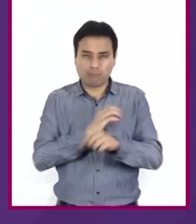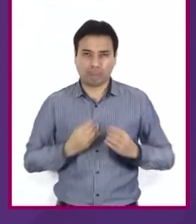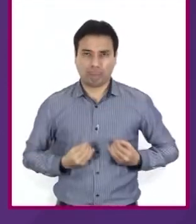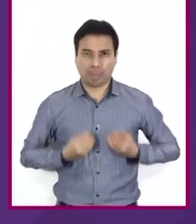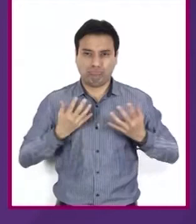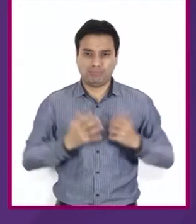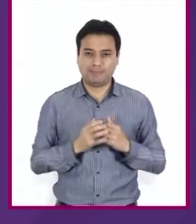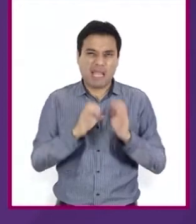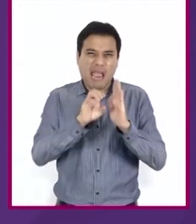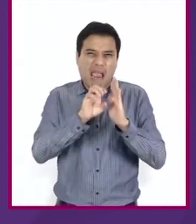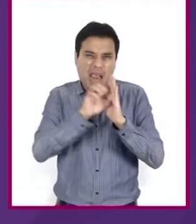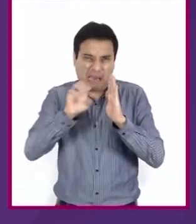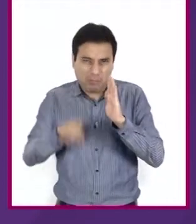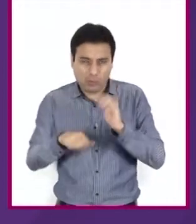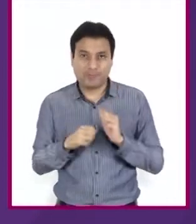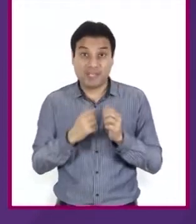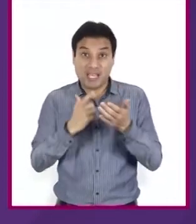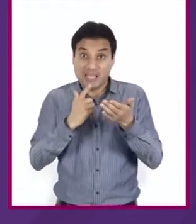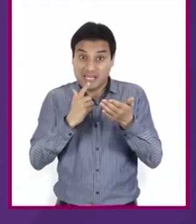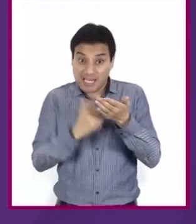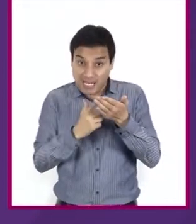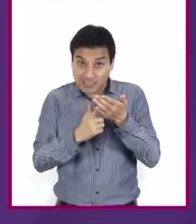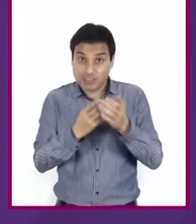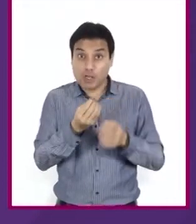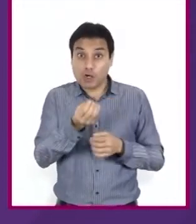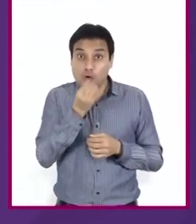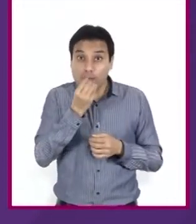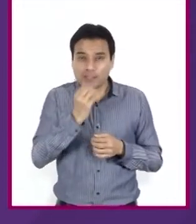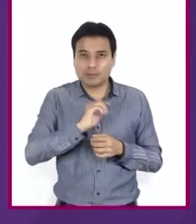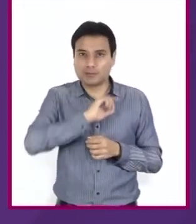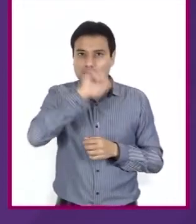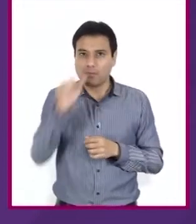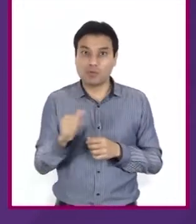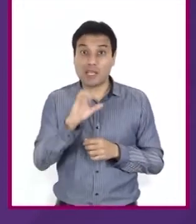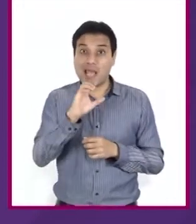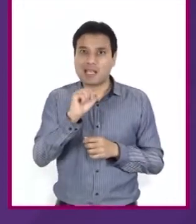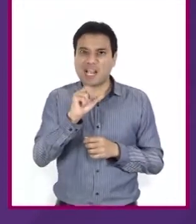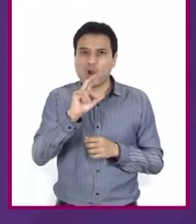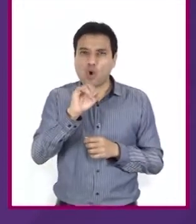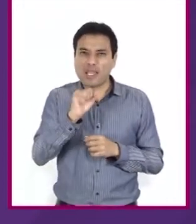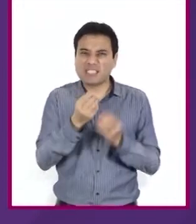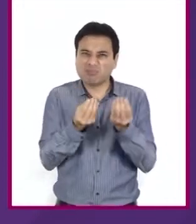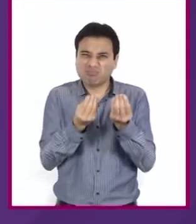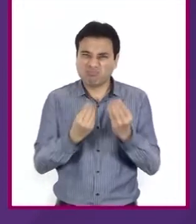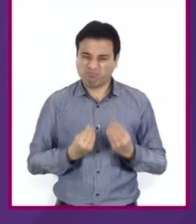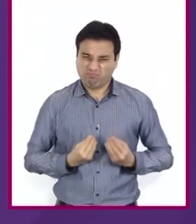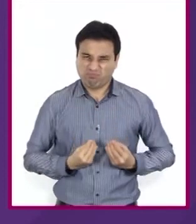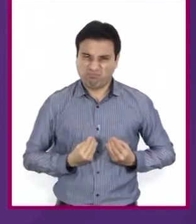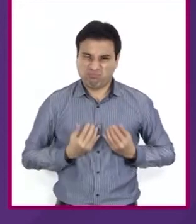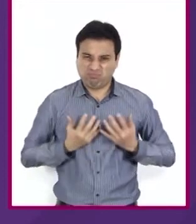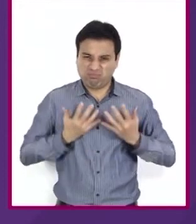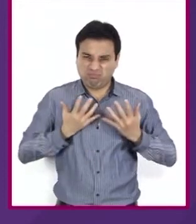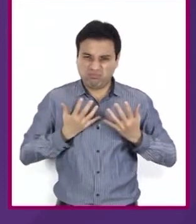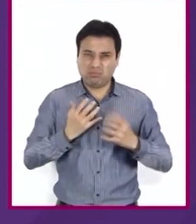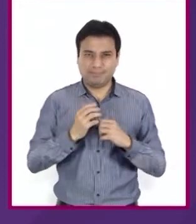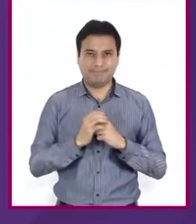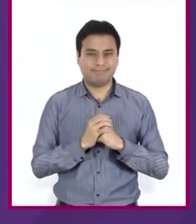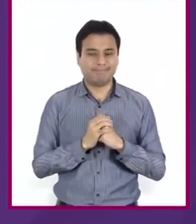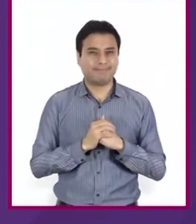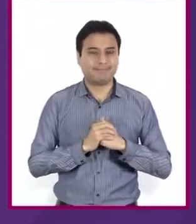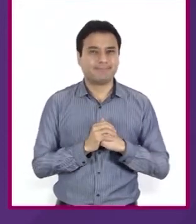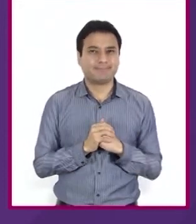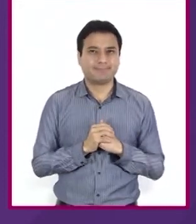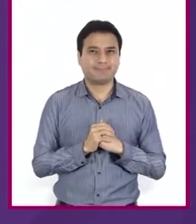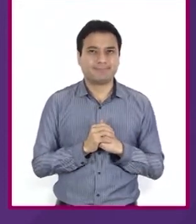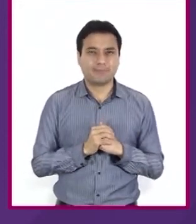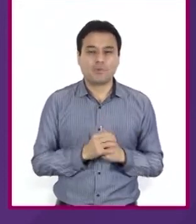son oxidadas, las grasas aportan más del doble de calorías por gramo que las proteínas o los carbohidratos.